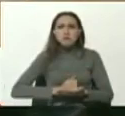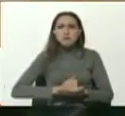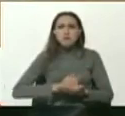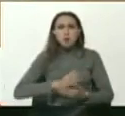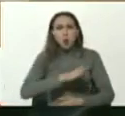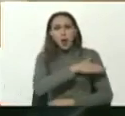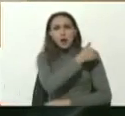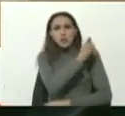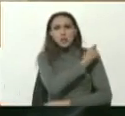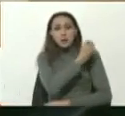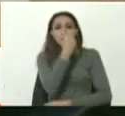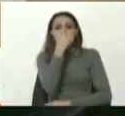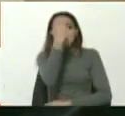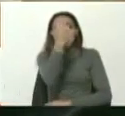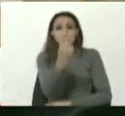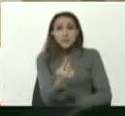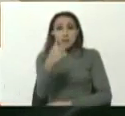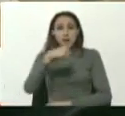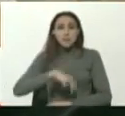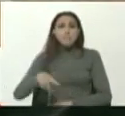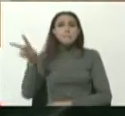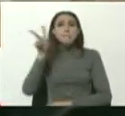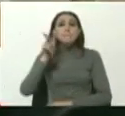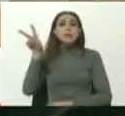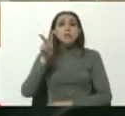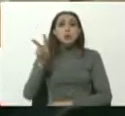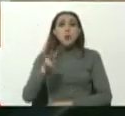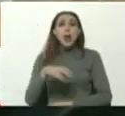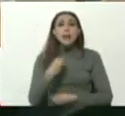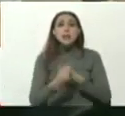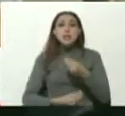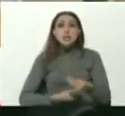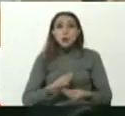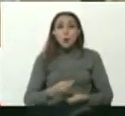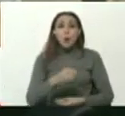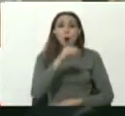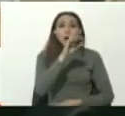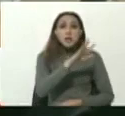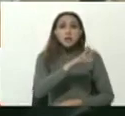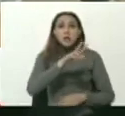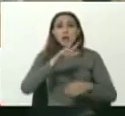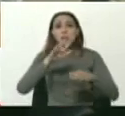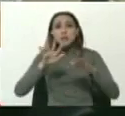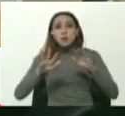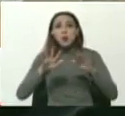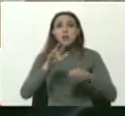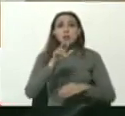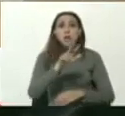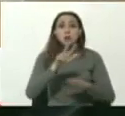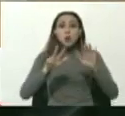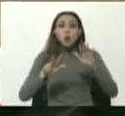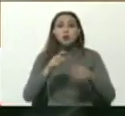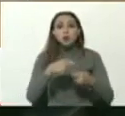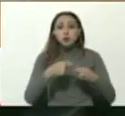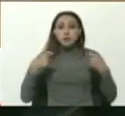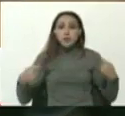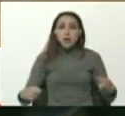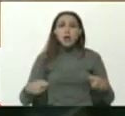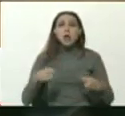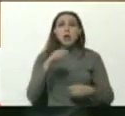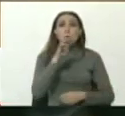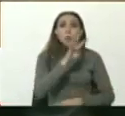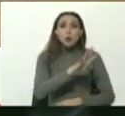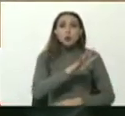visita al país. En cambio, fue elaborado a partir de 558 entrevistas, de las cuales 460